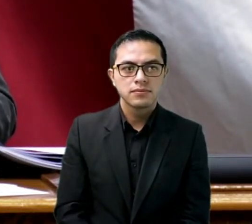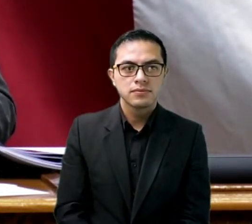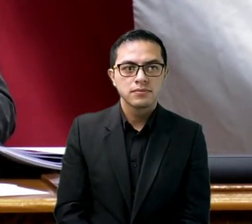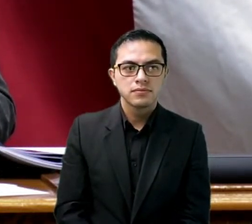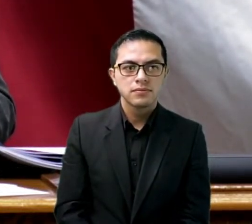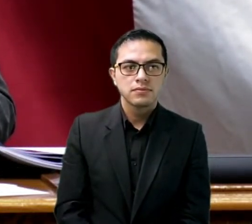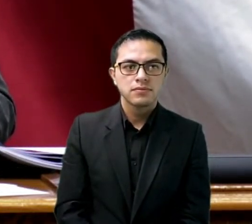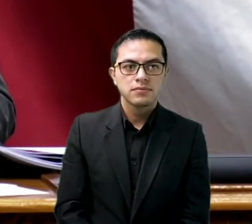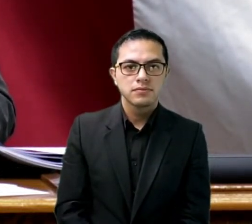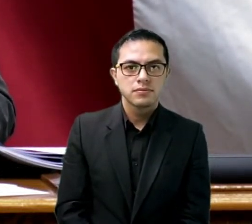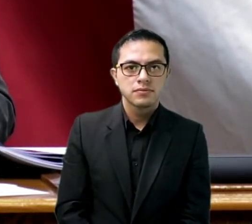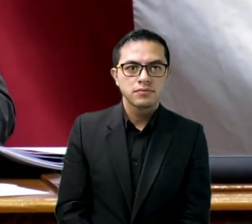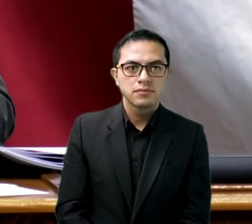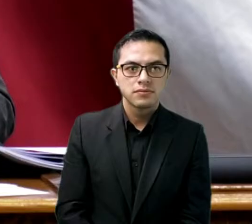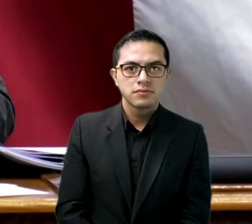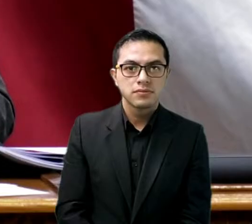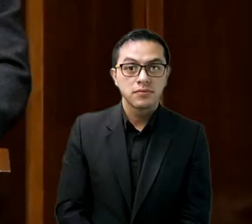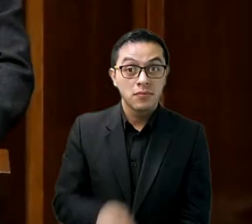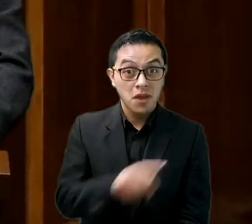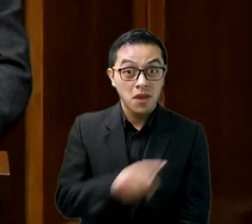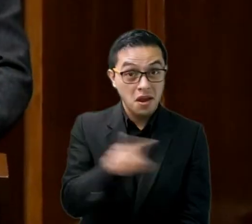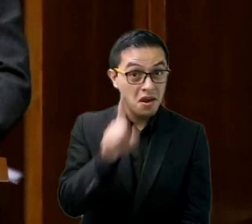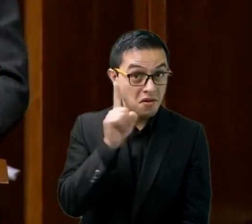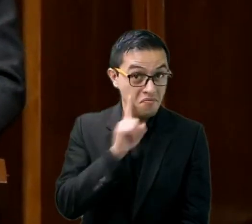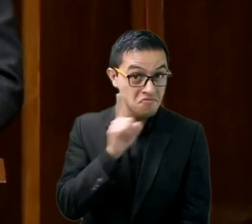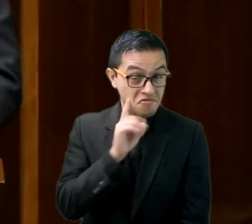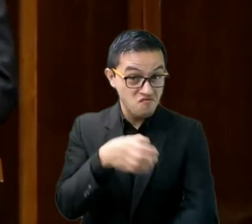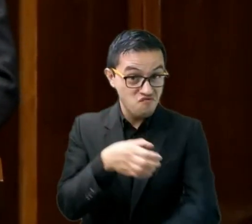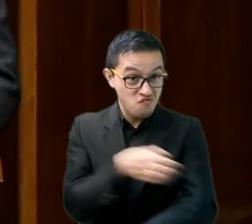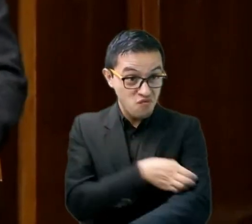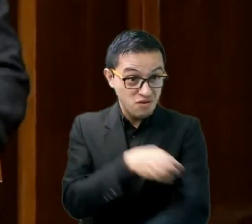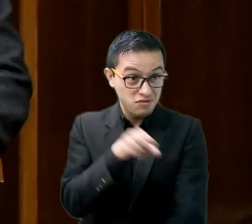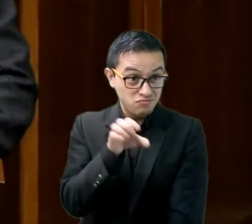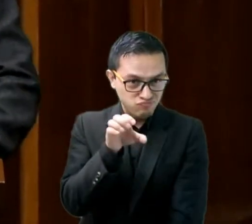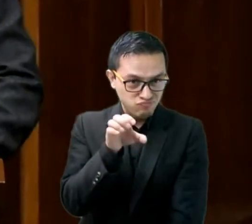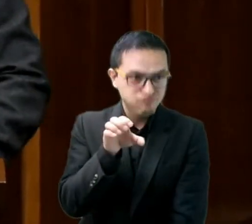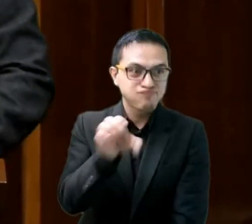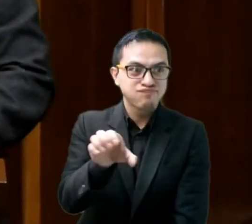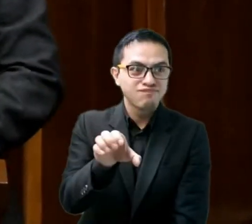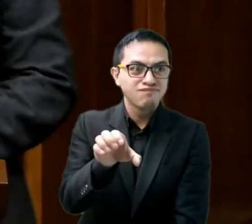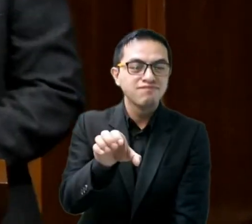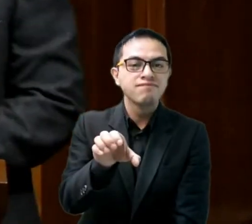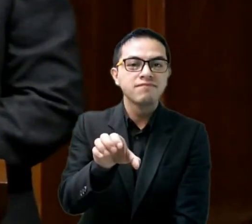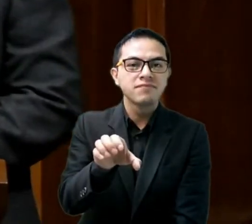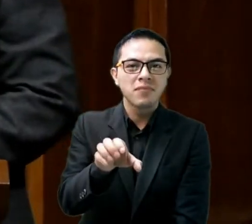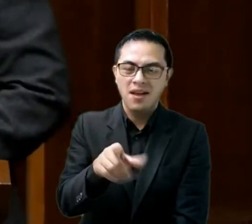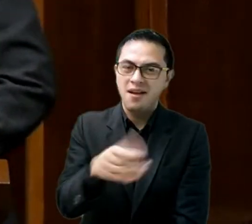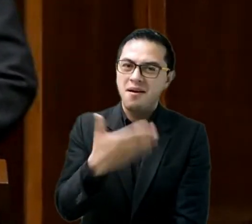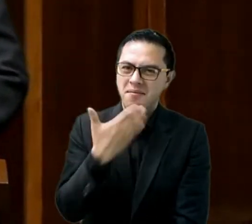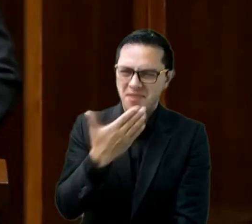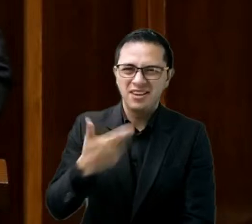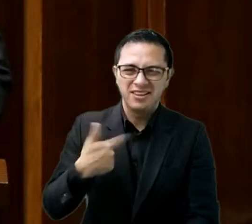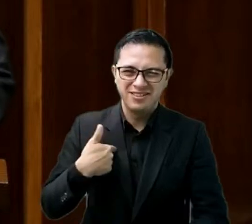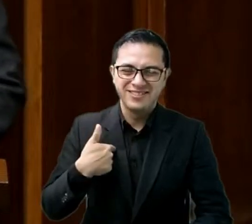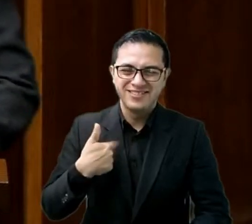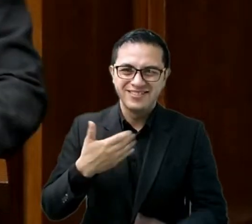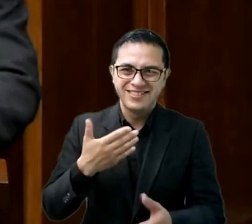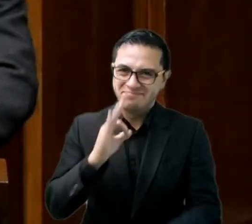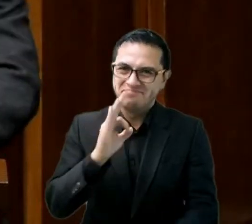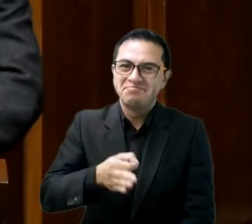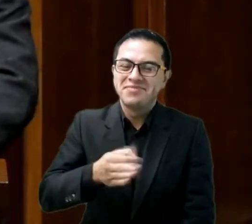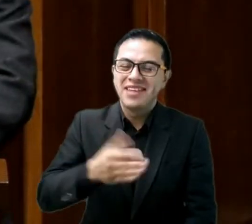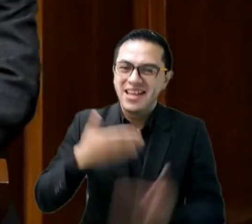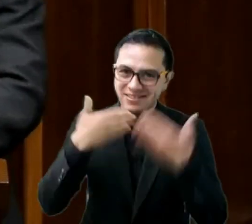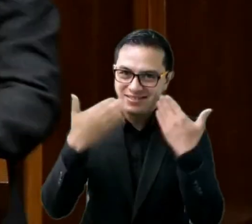Si se sienten empoderadas, lo voy a hacer por amabilidad, no por mandato, porque todas